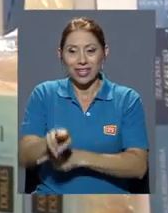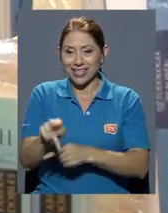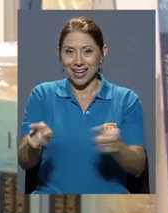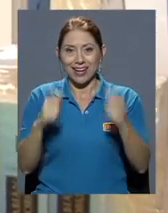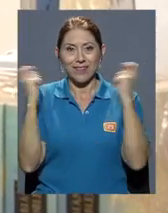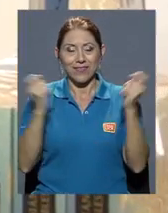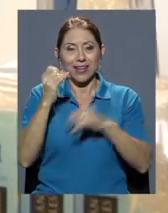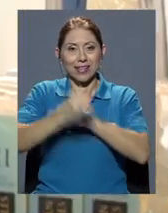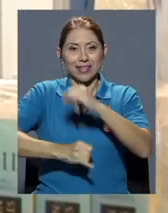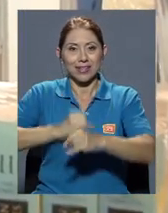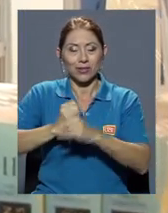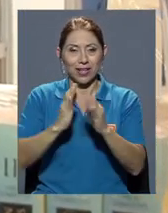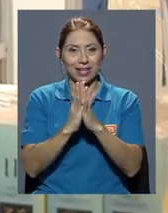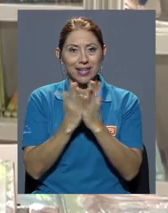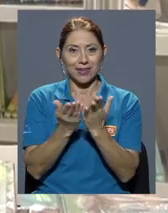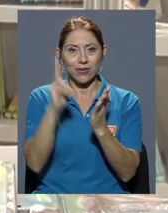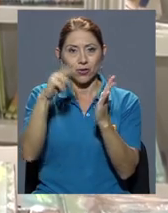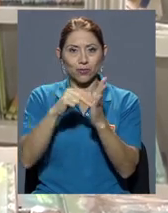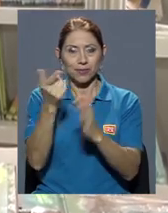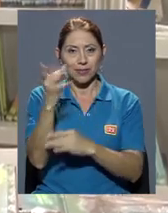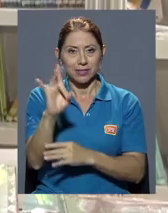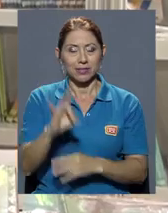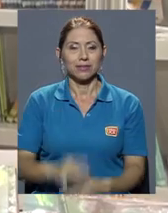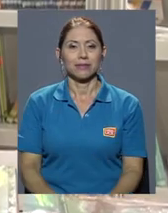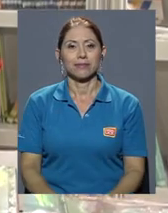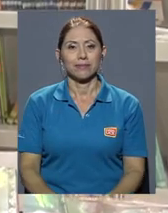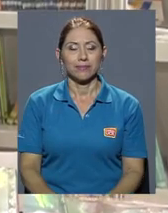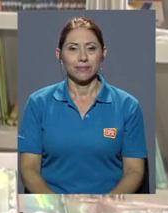Feria Internacional del Libro 2018.